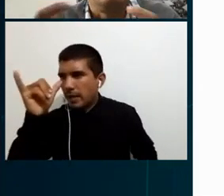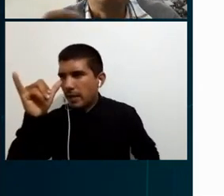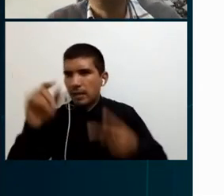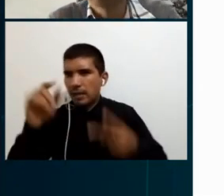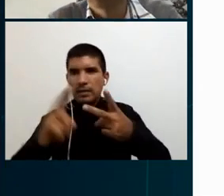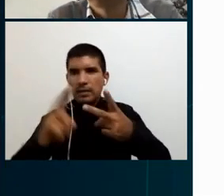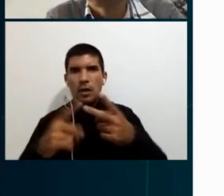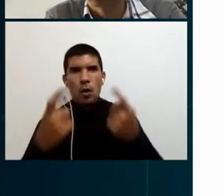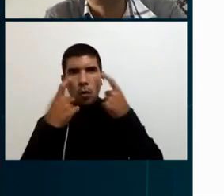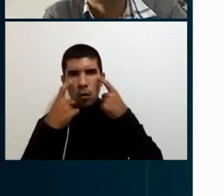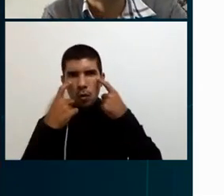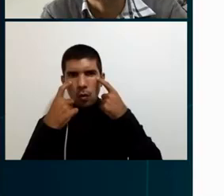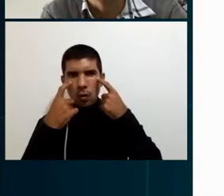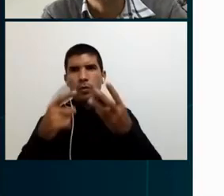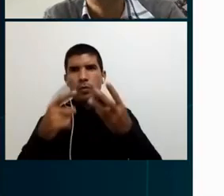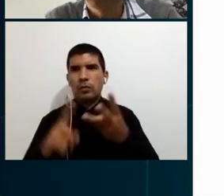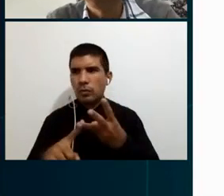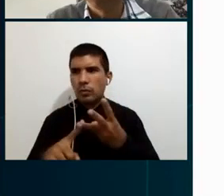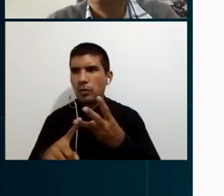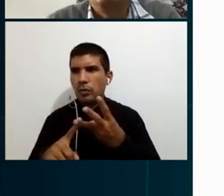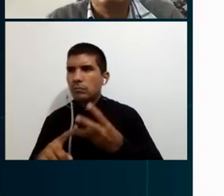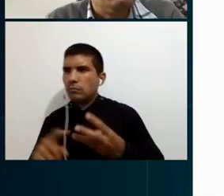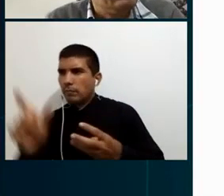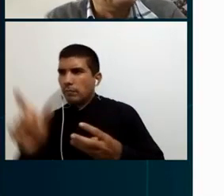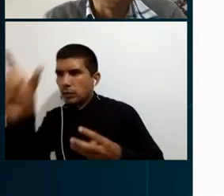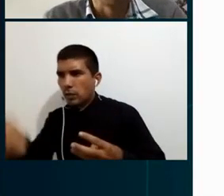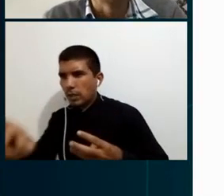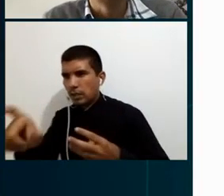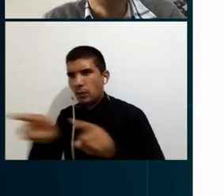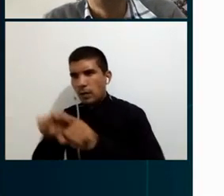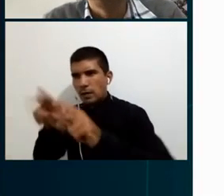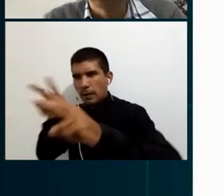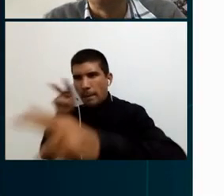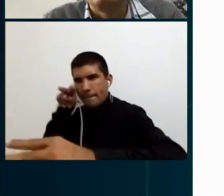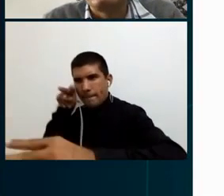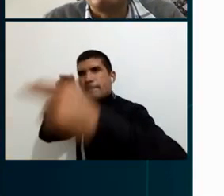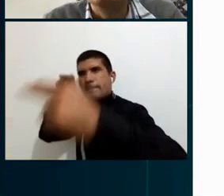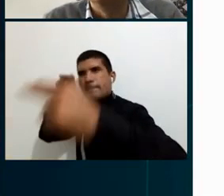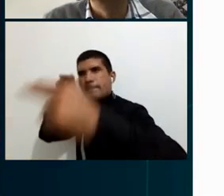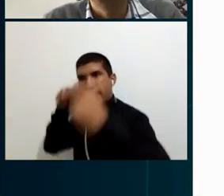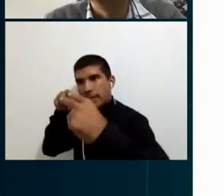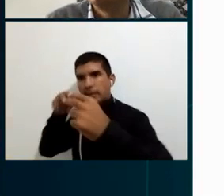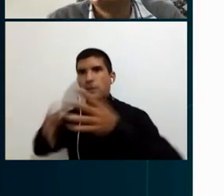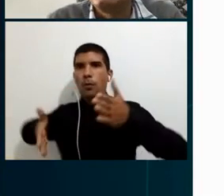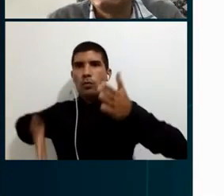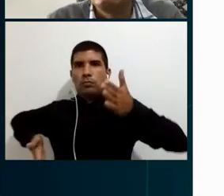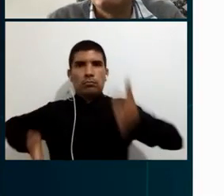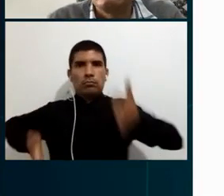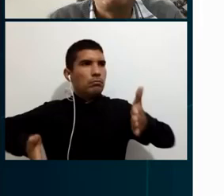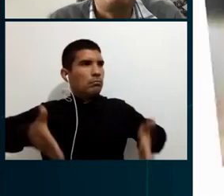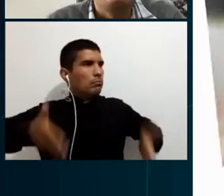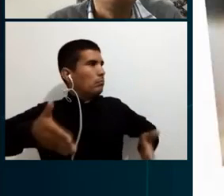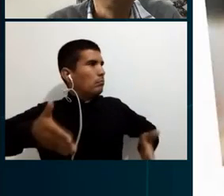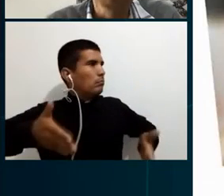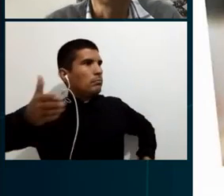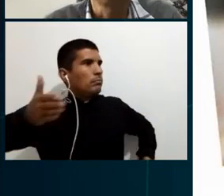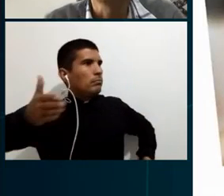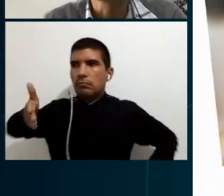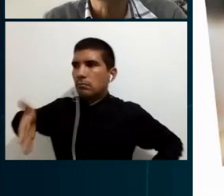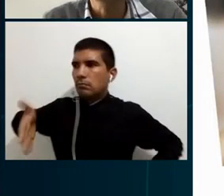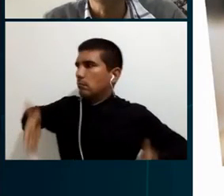la manera de interactuar de las personas y son de gran éxito. En los supermercados lo utilizan mucho para que lo tengan